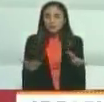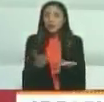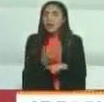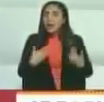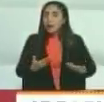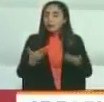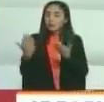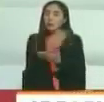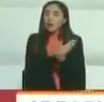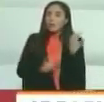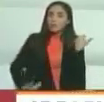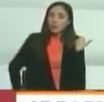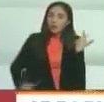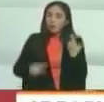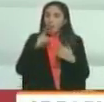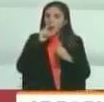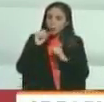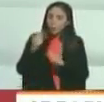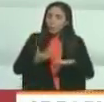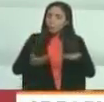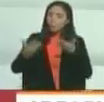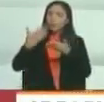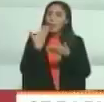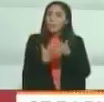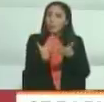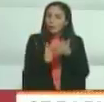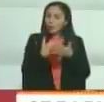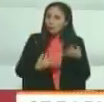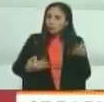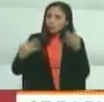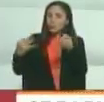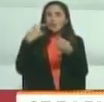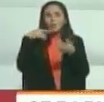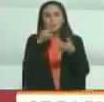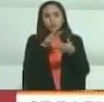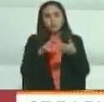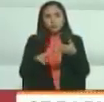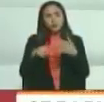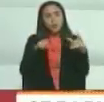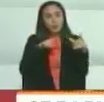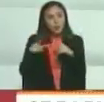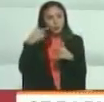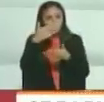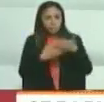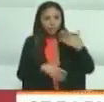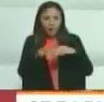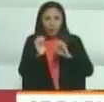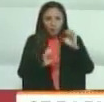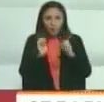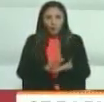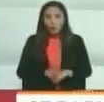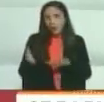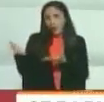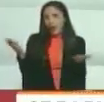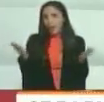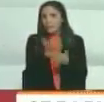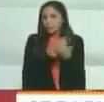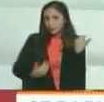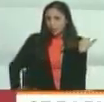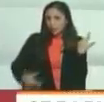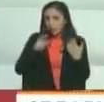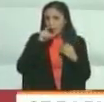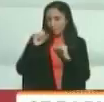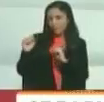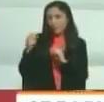primeros documentos, él me dio uno, y los documentos fundamentales del inicio, ya él lo está revisando, él es el presidente del partido, pues.